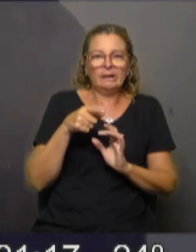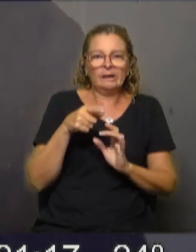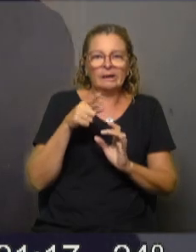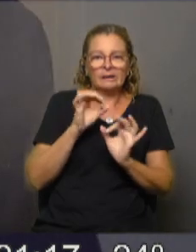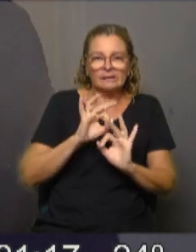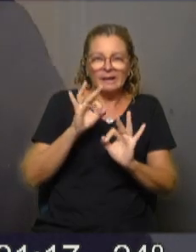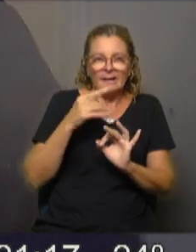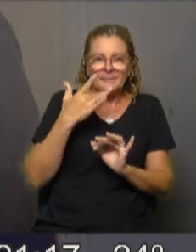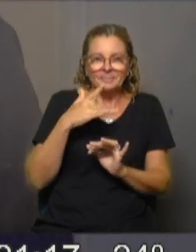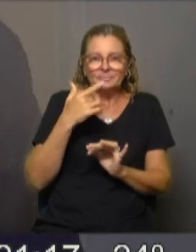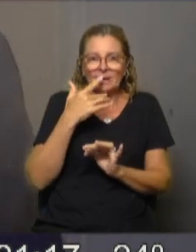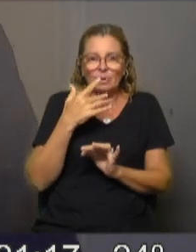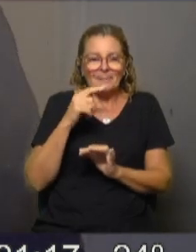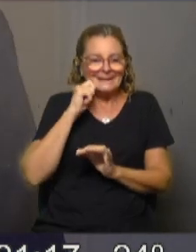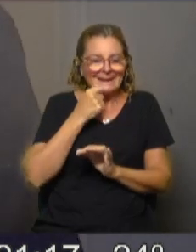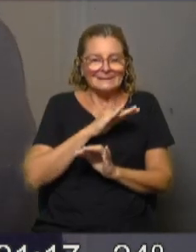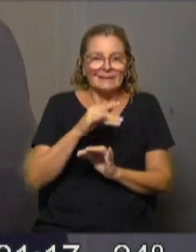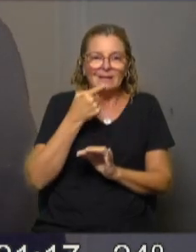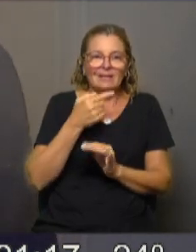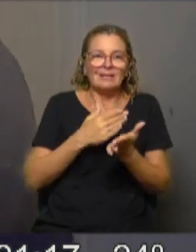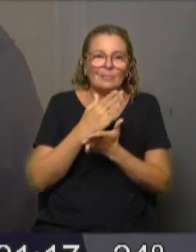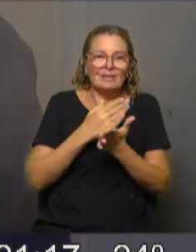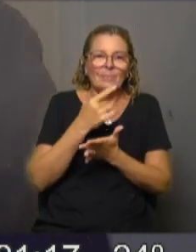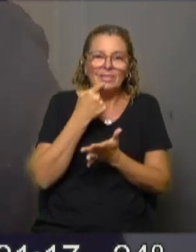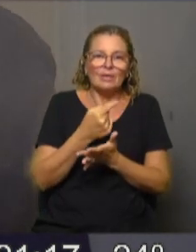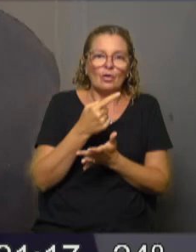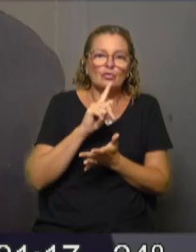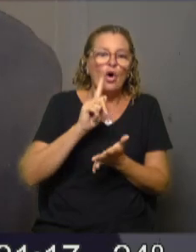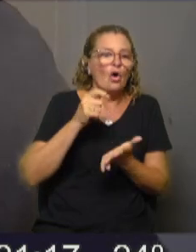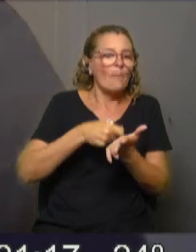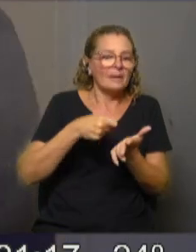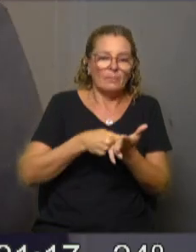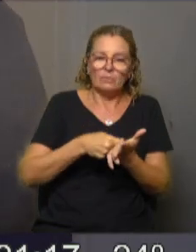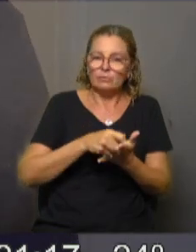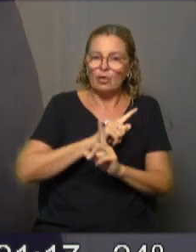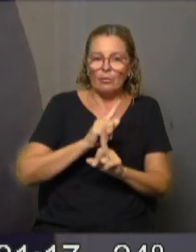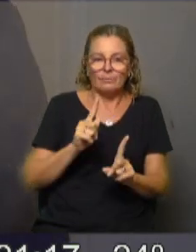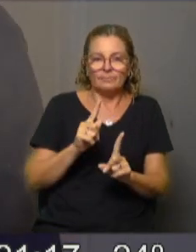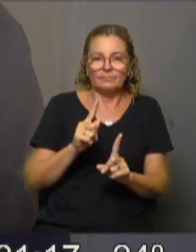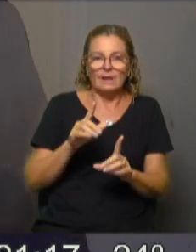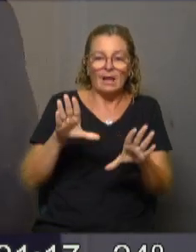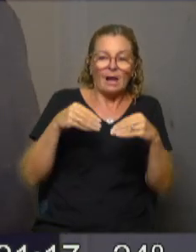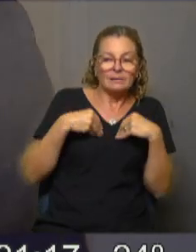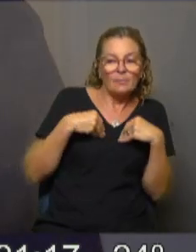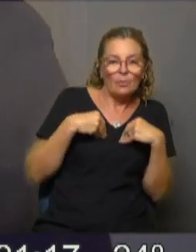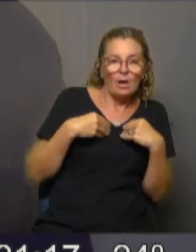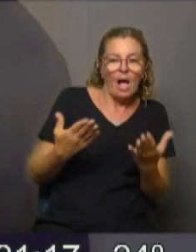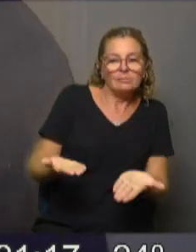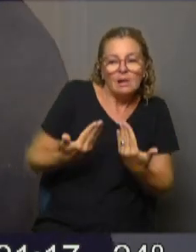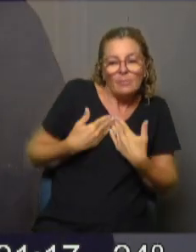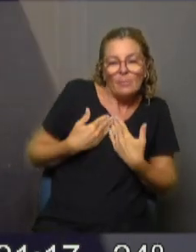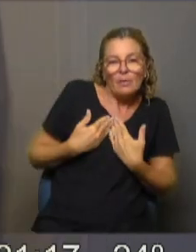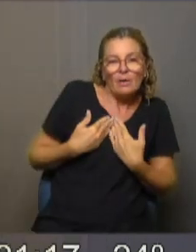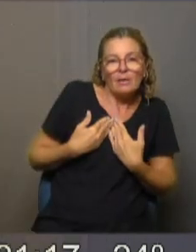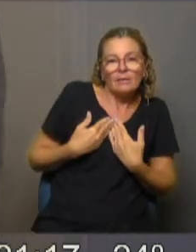nada, bichero, mal, siempre digo, obviamente no compremos, ahora... adaptemos, o sea, están tan, o